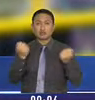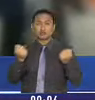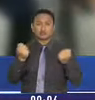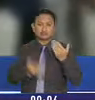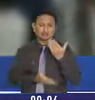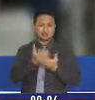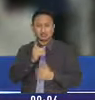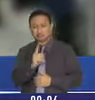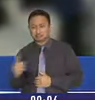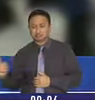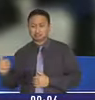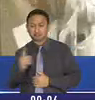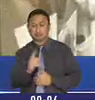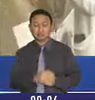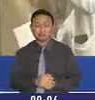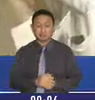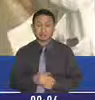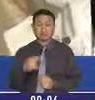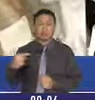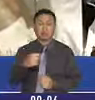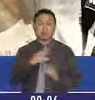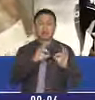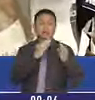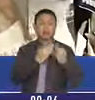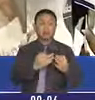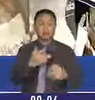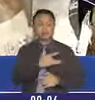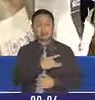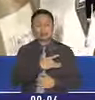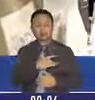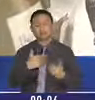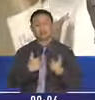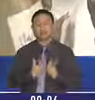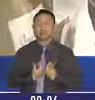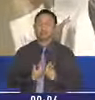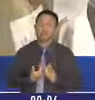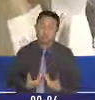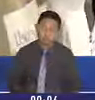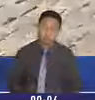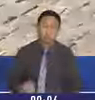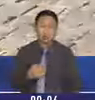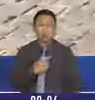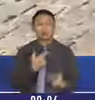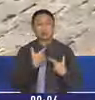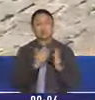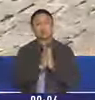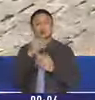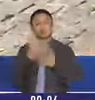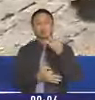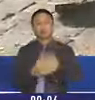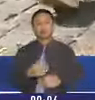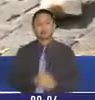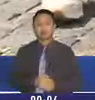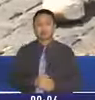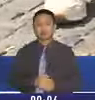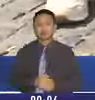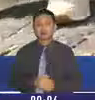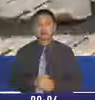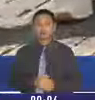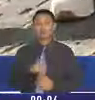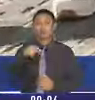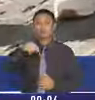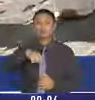evadir. La situación es desgastante para las familias de las víctimas que demandan justicia en un país donde los